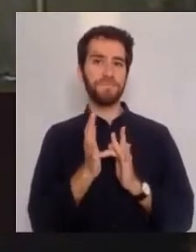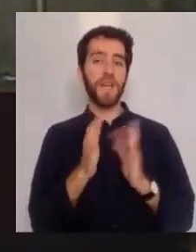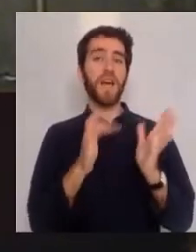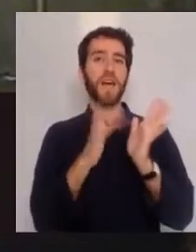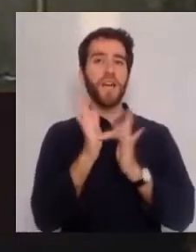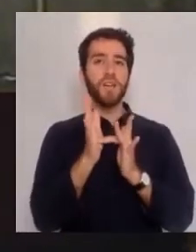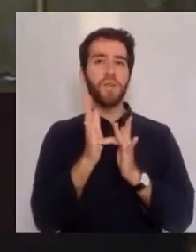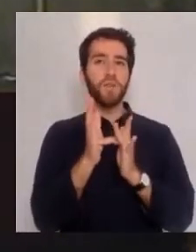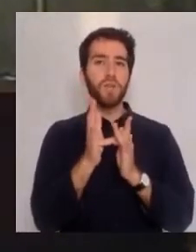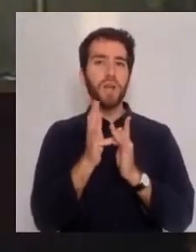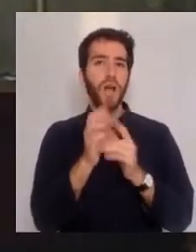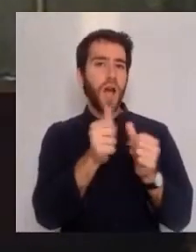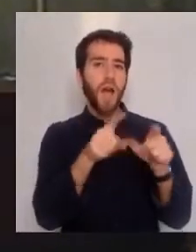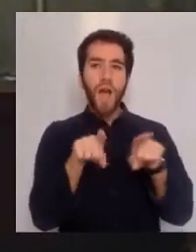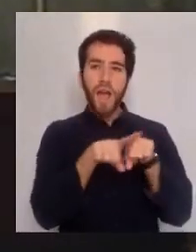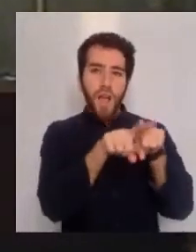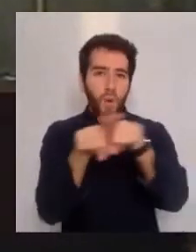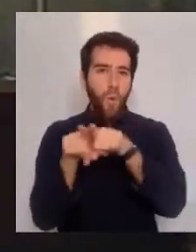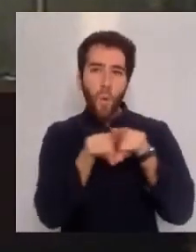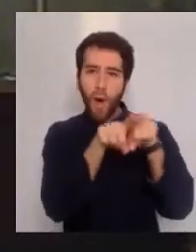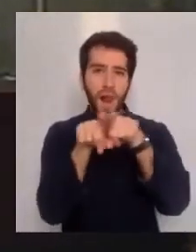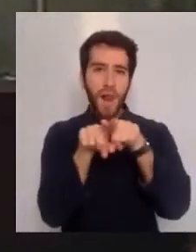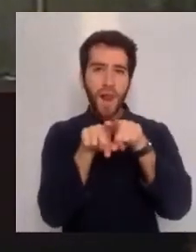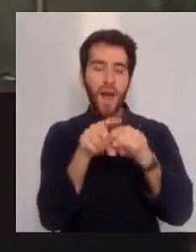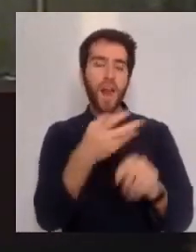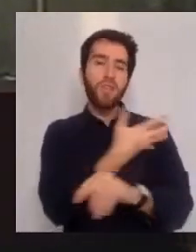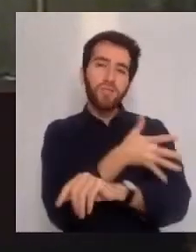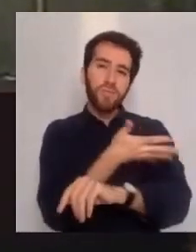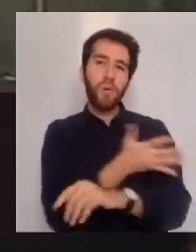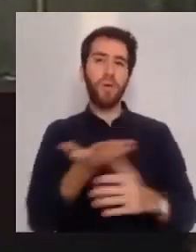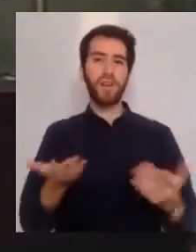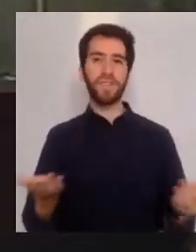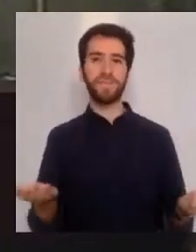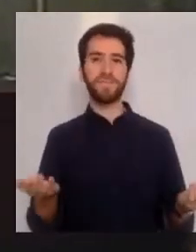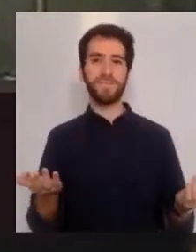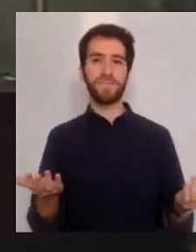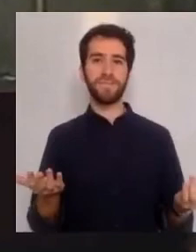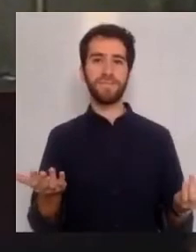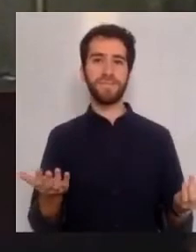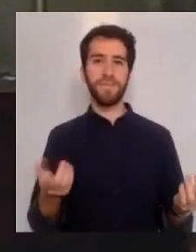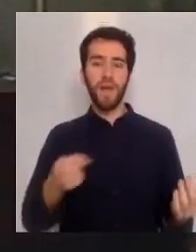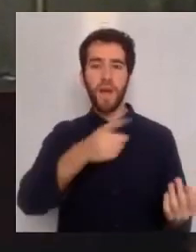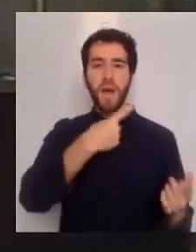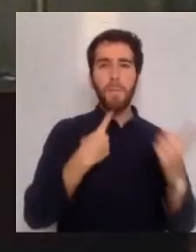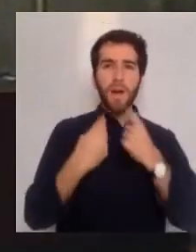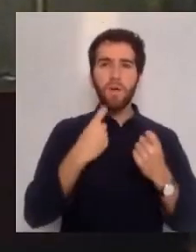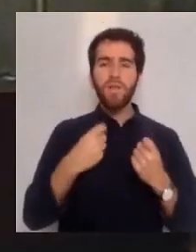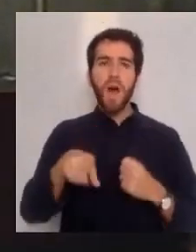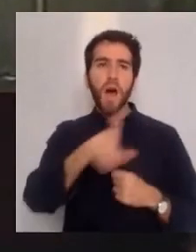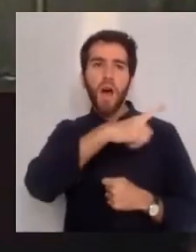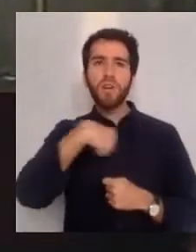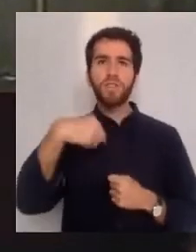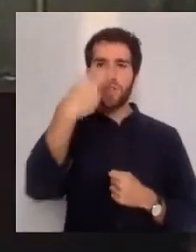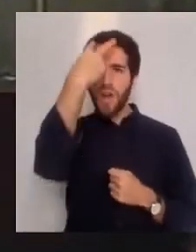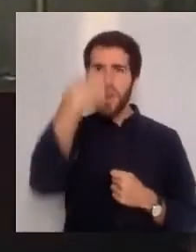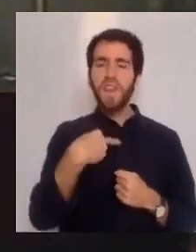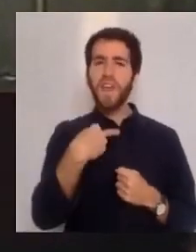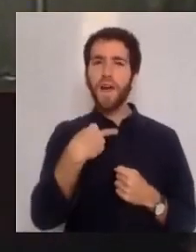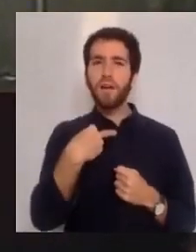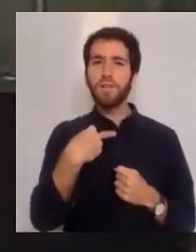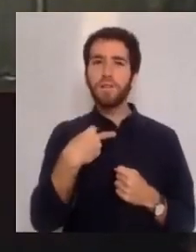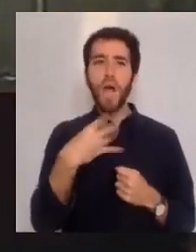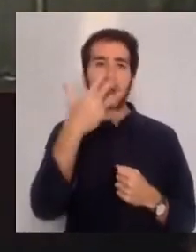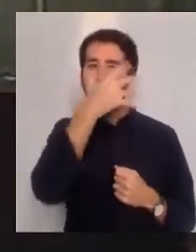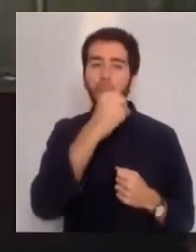Cristo. Tan ciegos estamos para que, por ejemplo, no veamos en Madre Teresa de